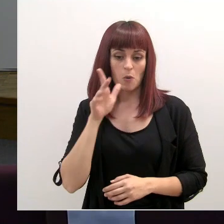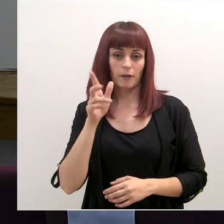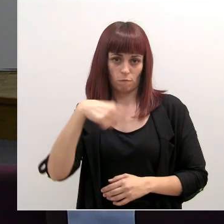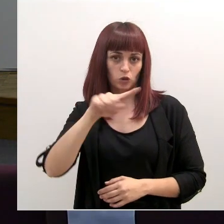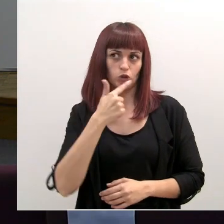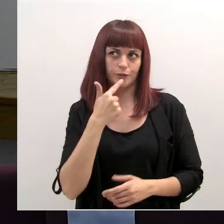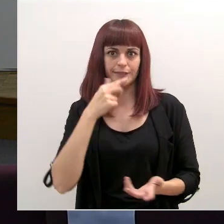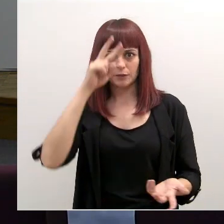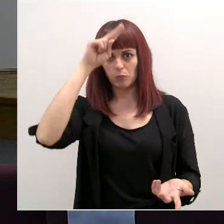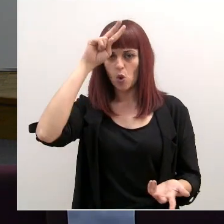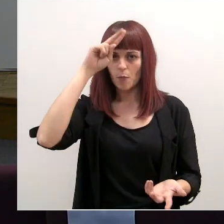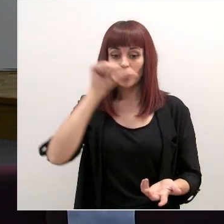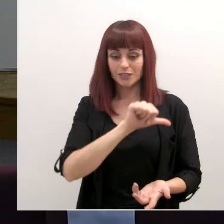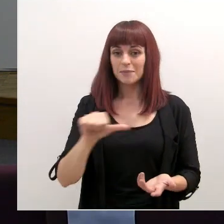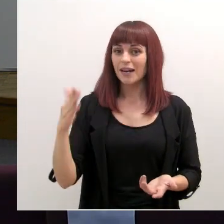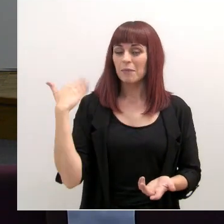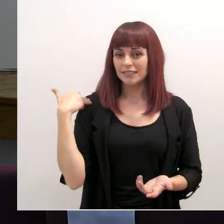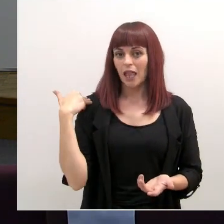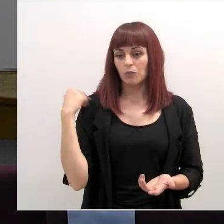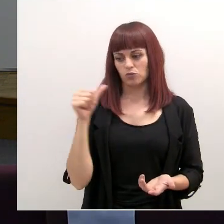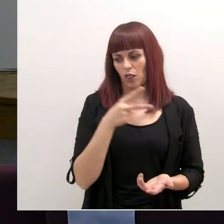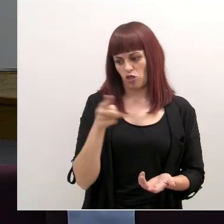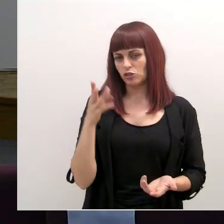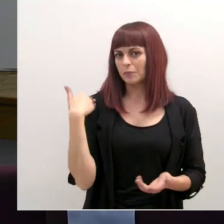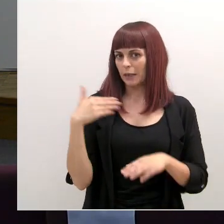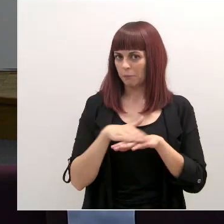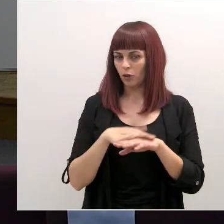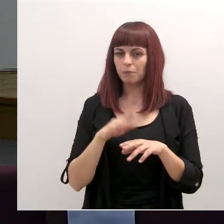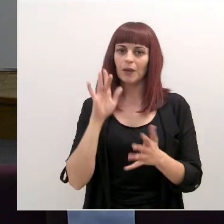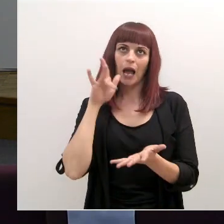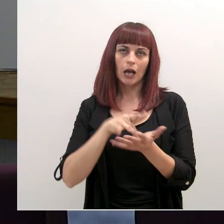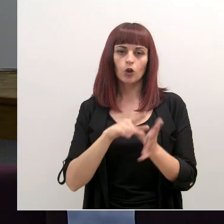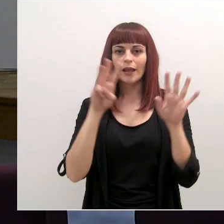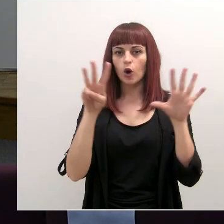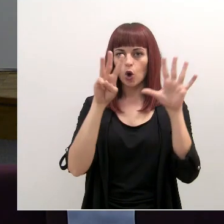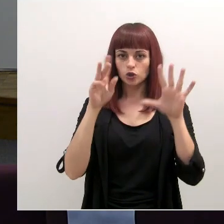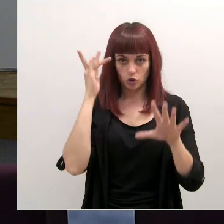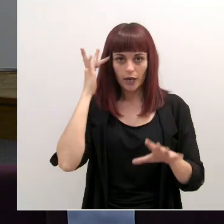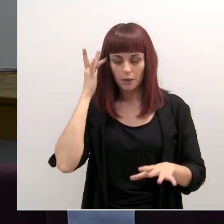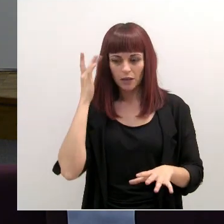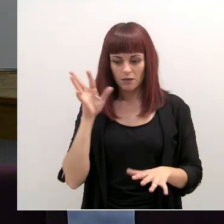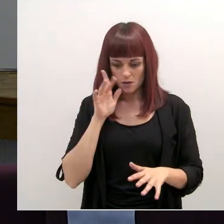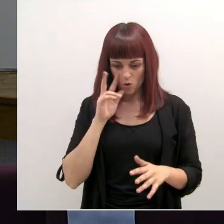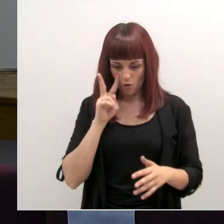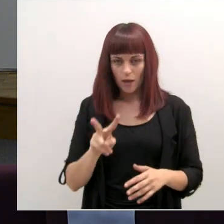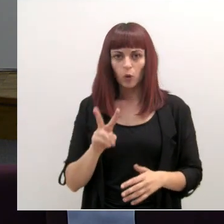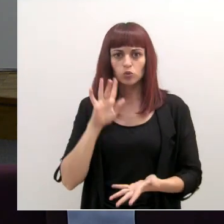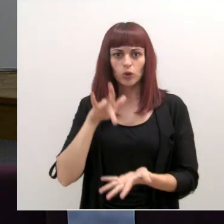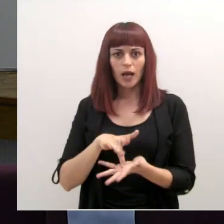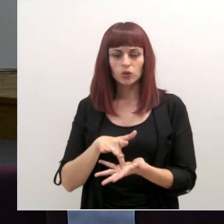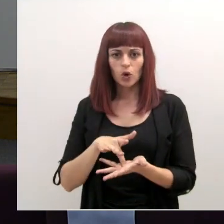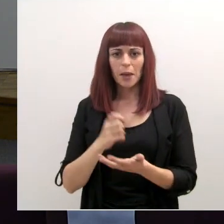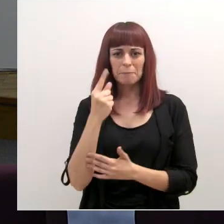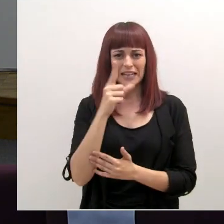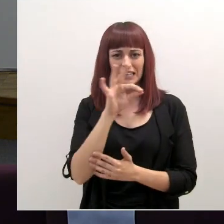transmitieron su preocupación durante la semana anterior, sobre los actos del 8M, y luego con lo que nos encontramos fue con un acto